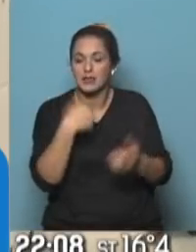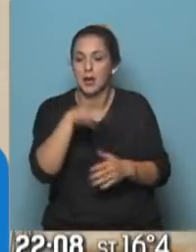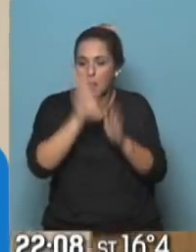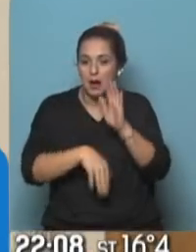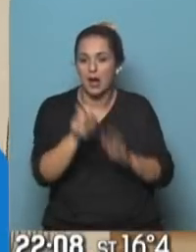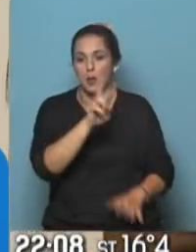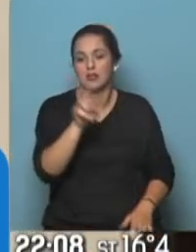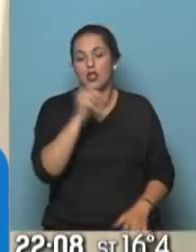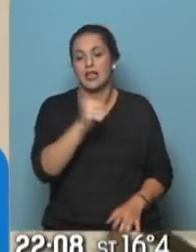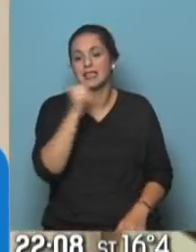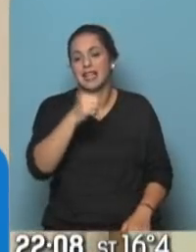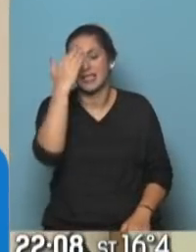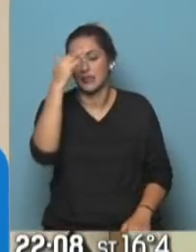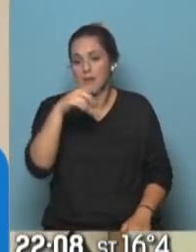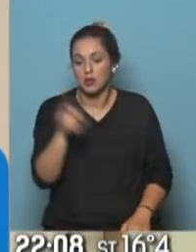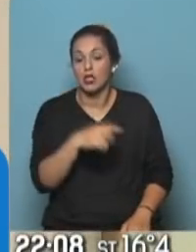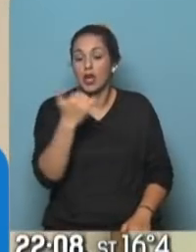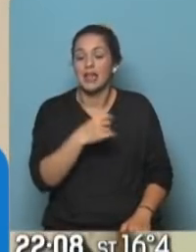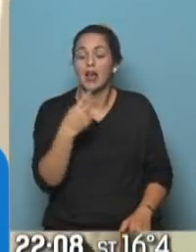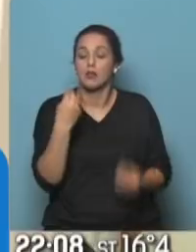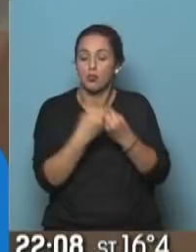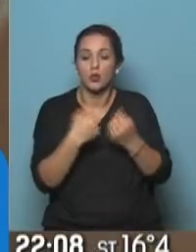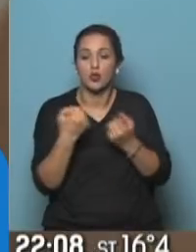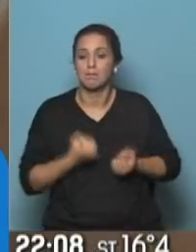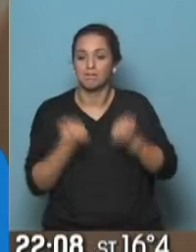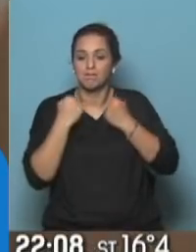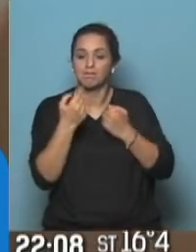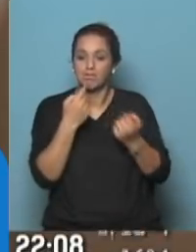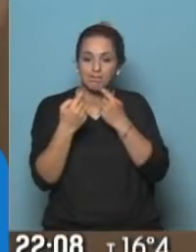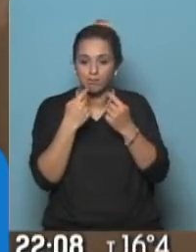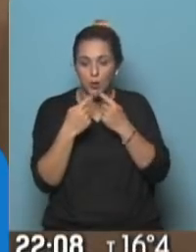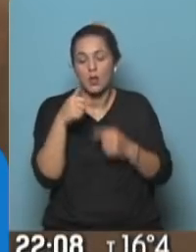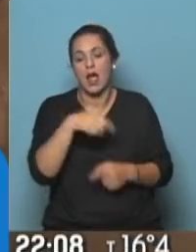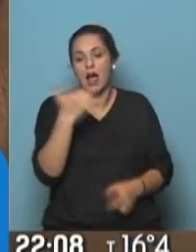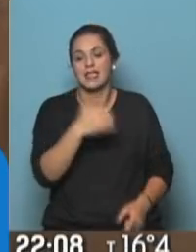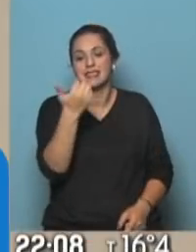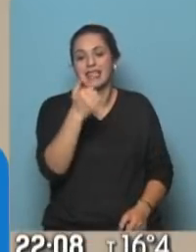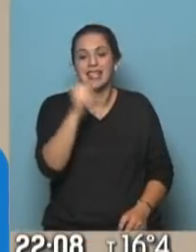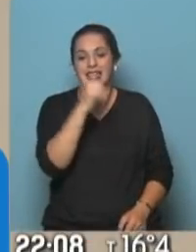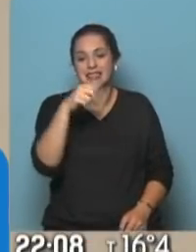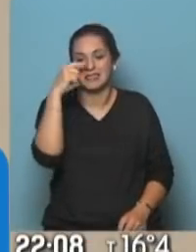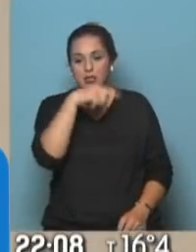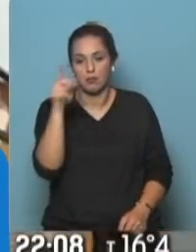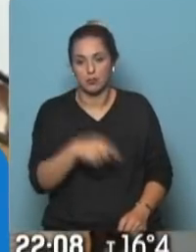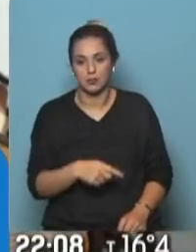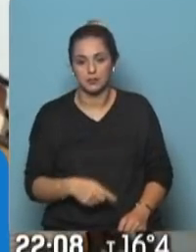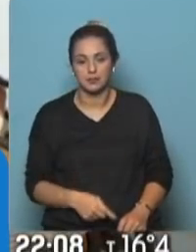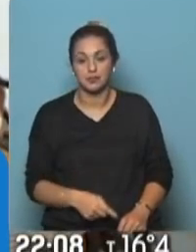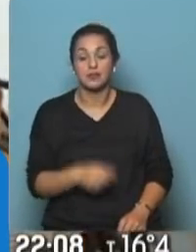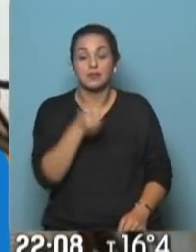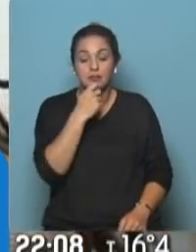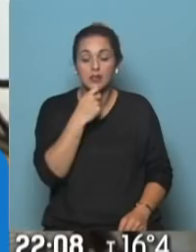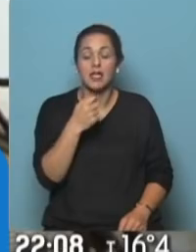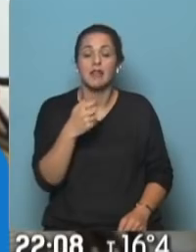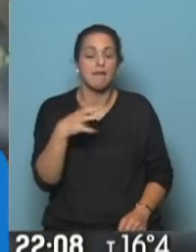15%, mientras que el porcentaje de indecisos registra un pequeño avance del 6 al 7%. Quien no